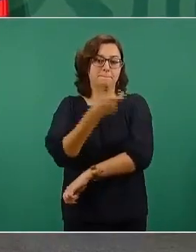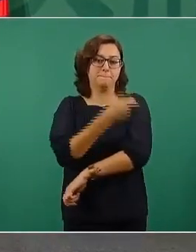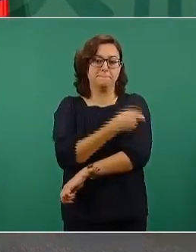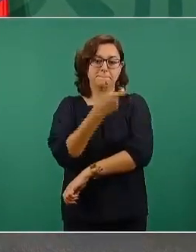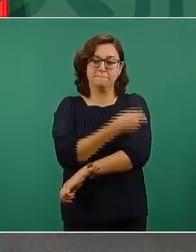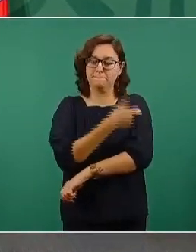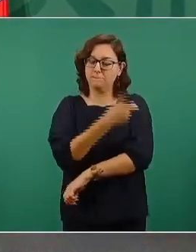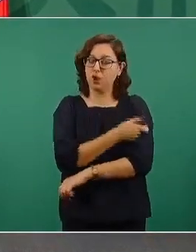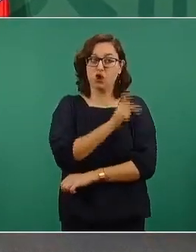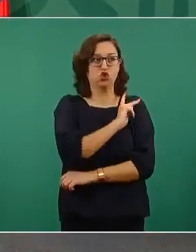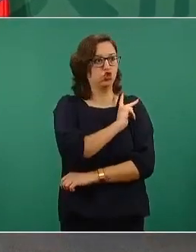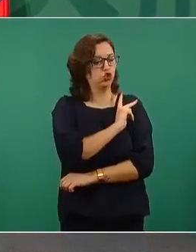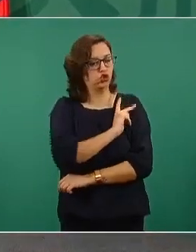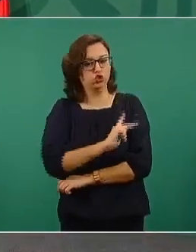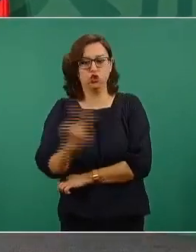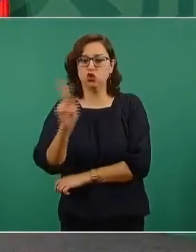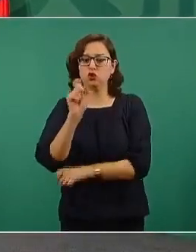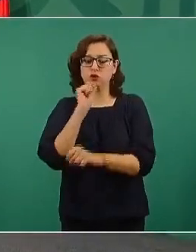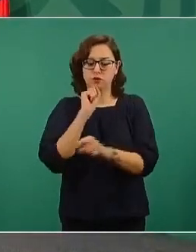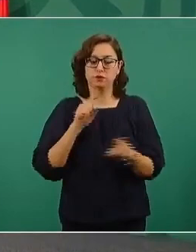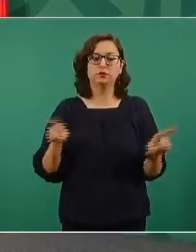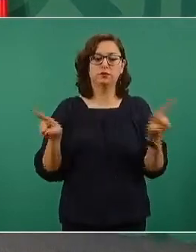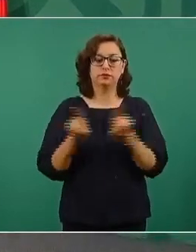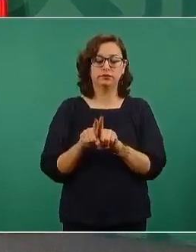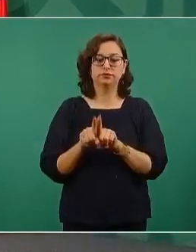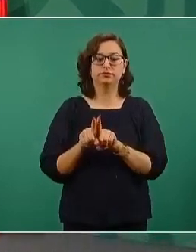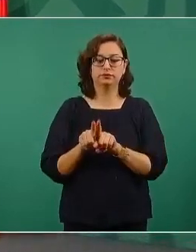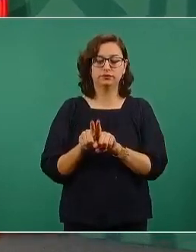a todos. Y estamos